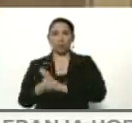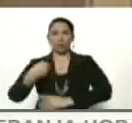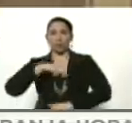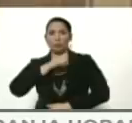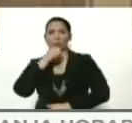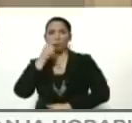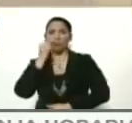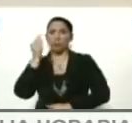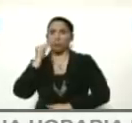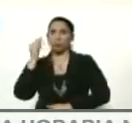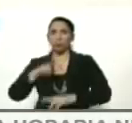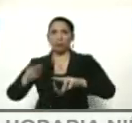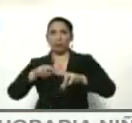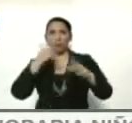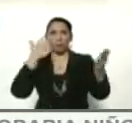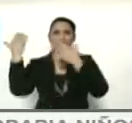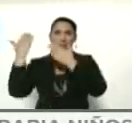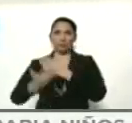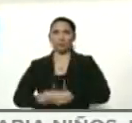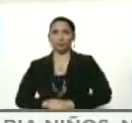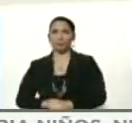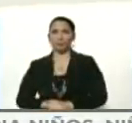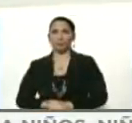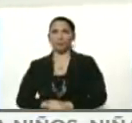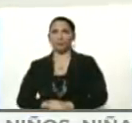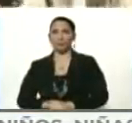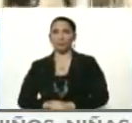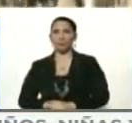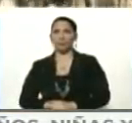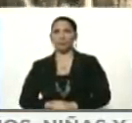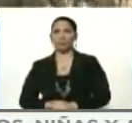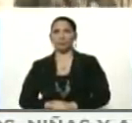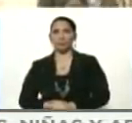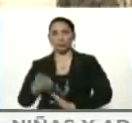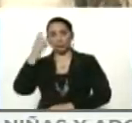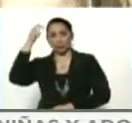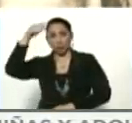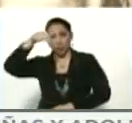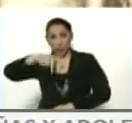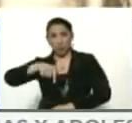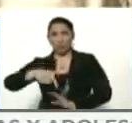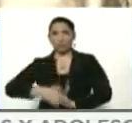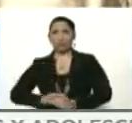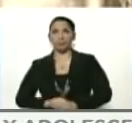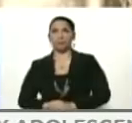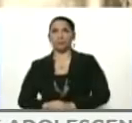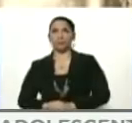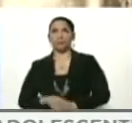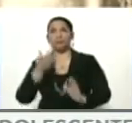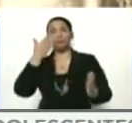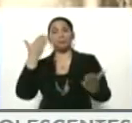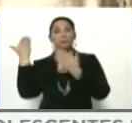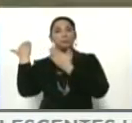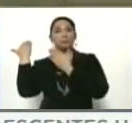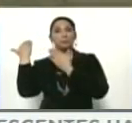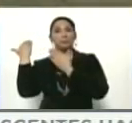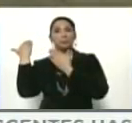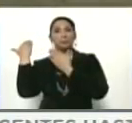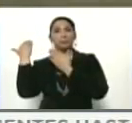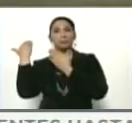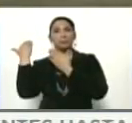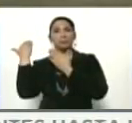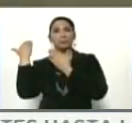adultos mayores, de nuestros niños, niñas y adolescentes el día de hoy. Esto es